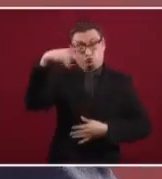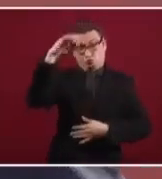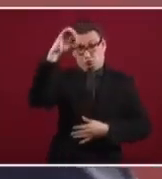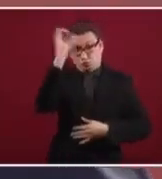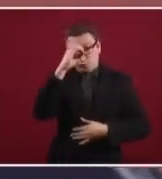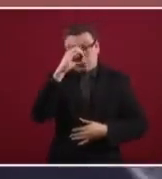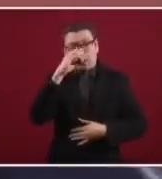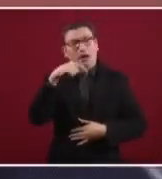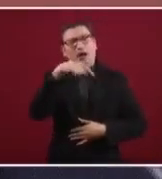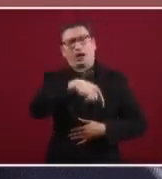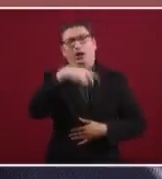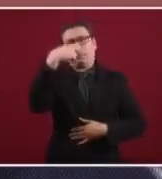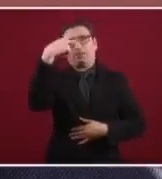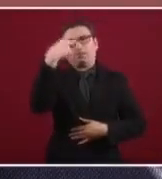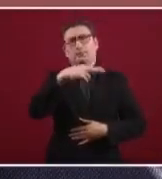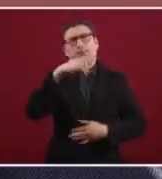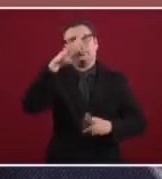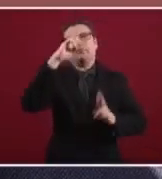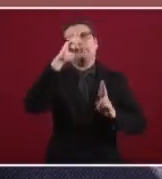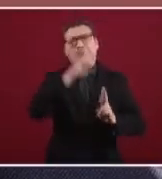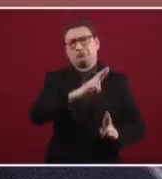hacia México.